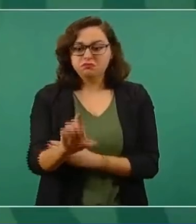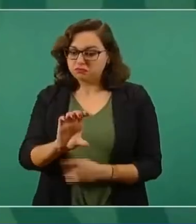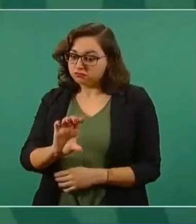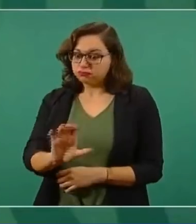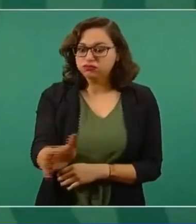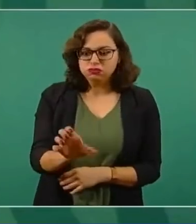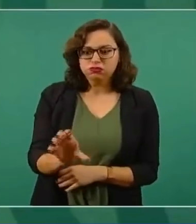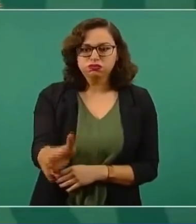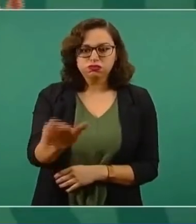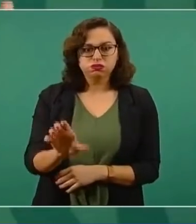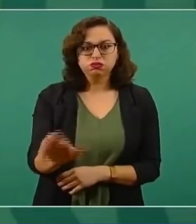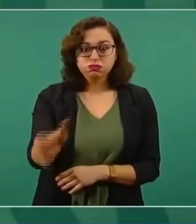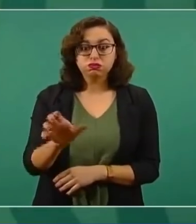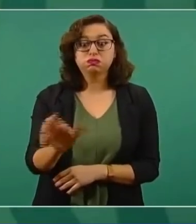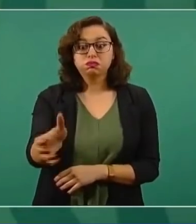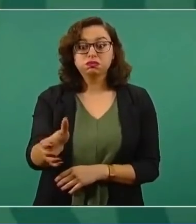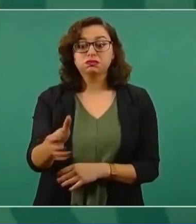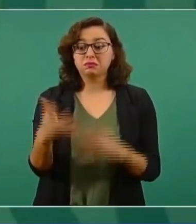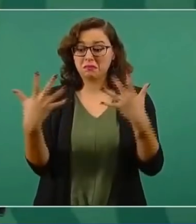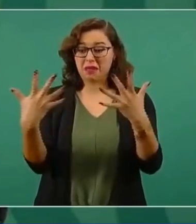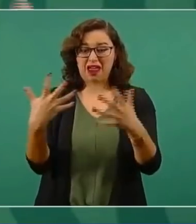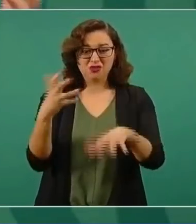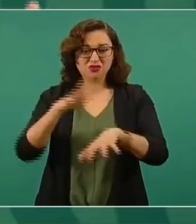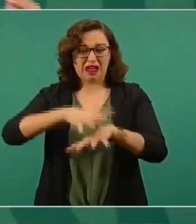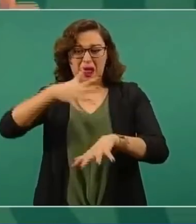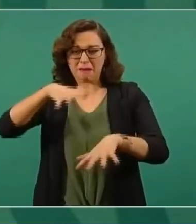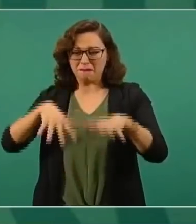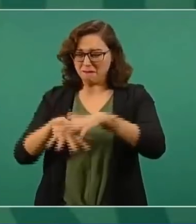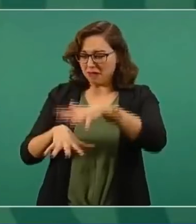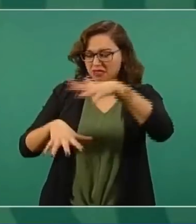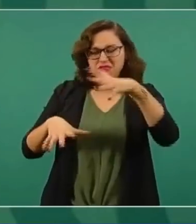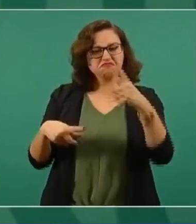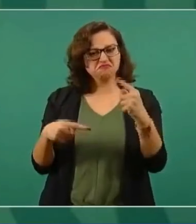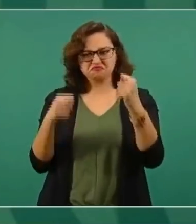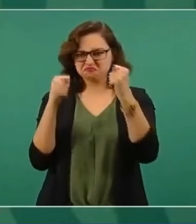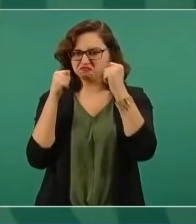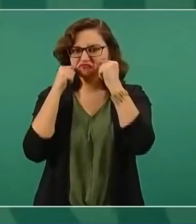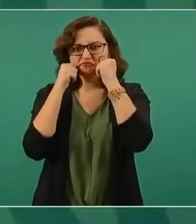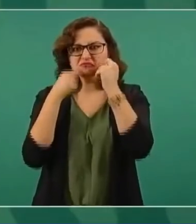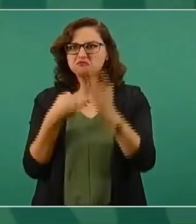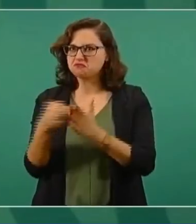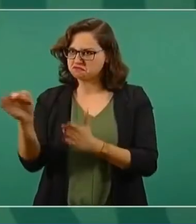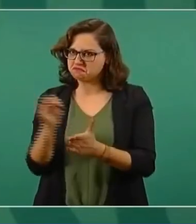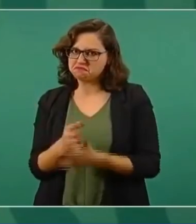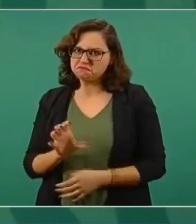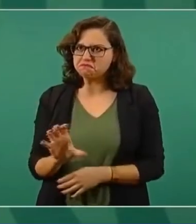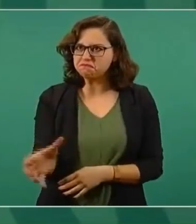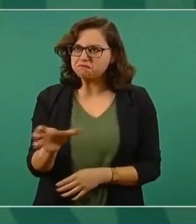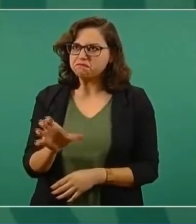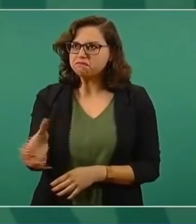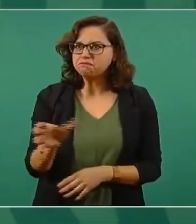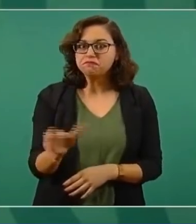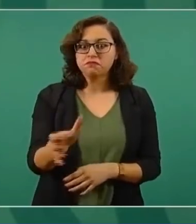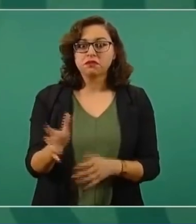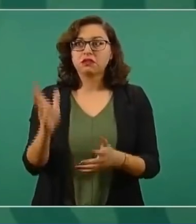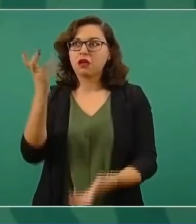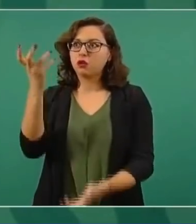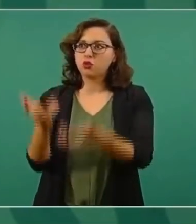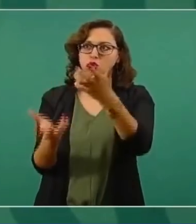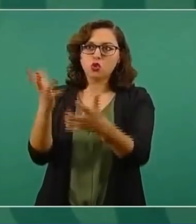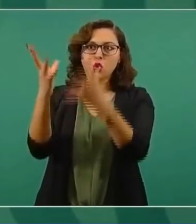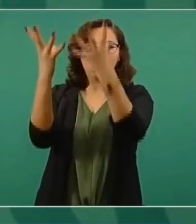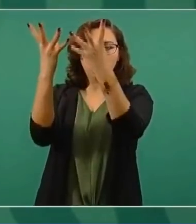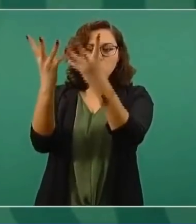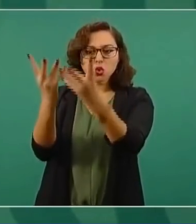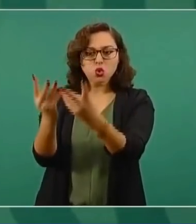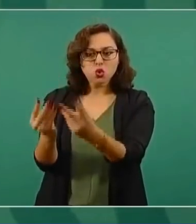una válvula, se quemó sus manos y todo, pero eso permitió controlar el incendio. Entonces